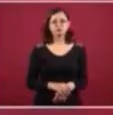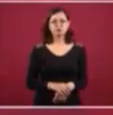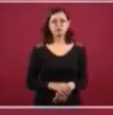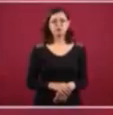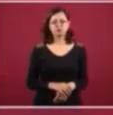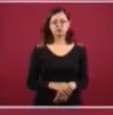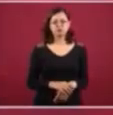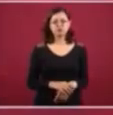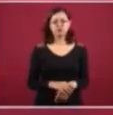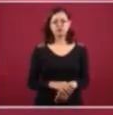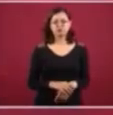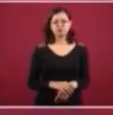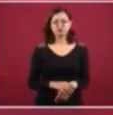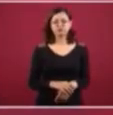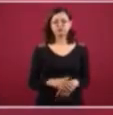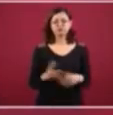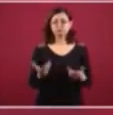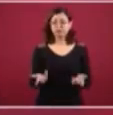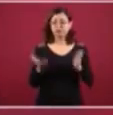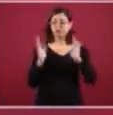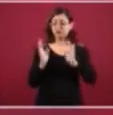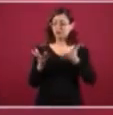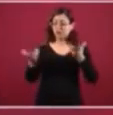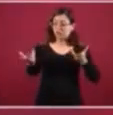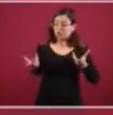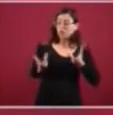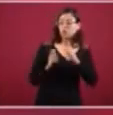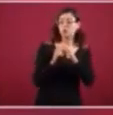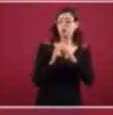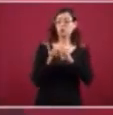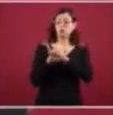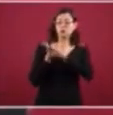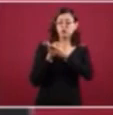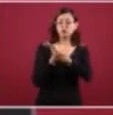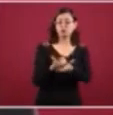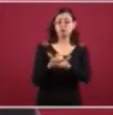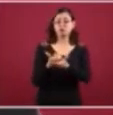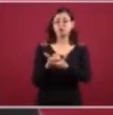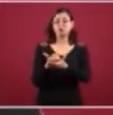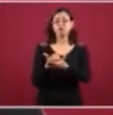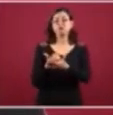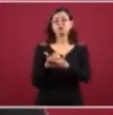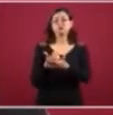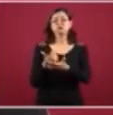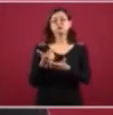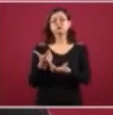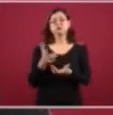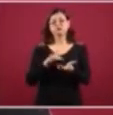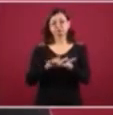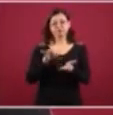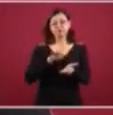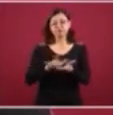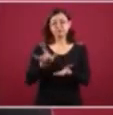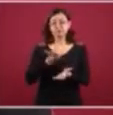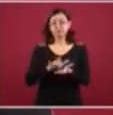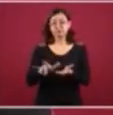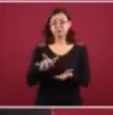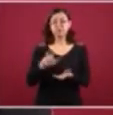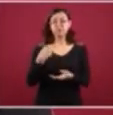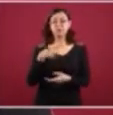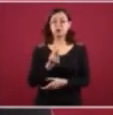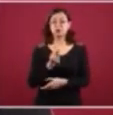incorporando al quehacer de las Fuerzas Armadas el respeto a los derechos